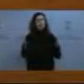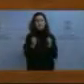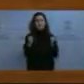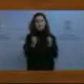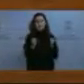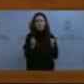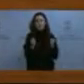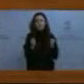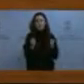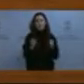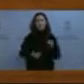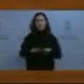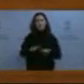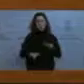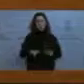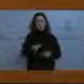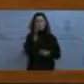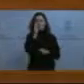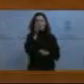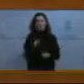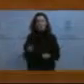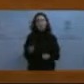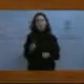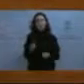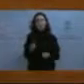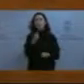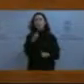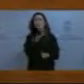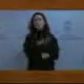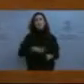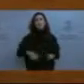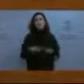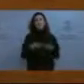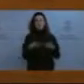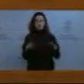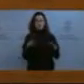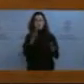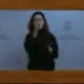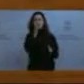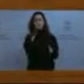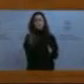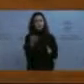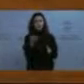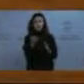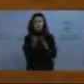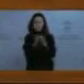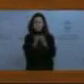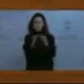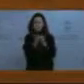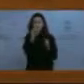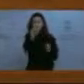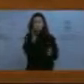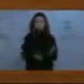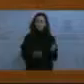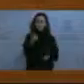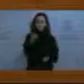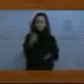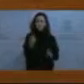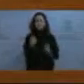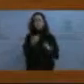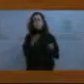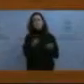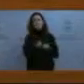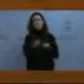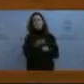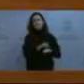su objetivo, que de momento, y ahora le explico por qué de momento, pues sigan abiertos. Pero claro, es que nosotros creemos que esto tiene que ser más ambicioso y más serio. Y si usted me encuentra algún